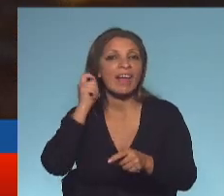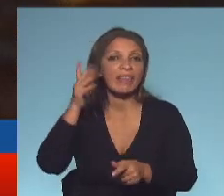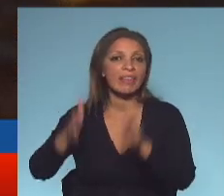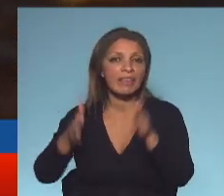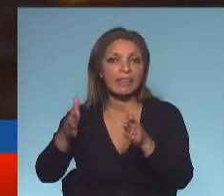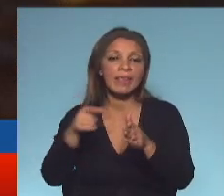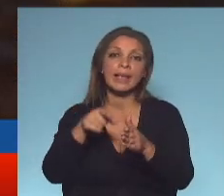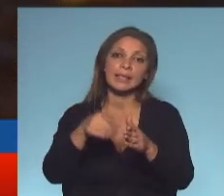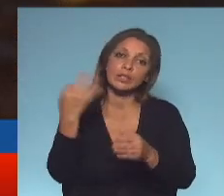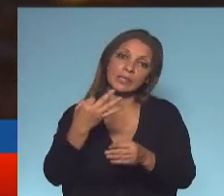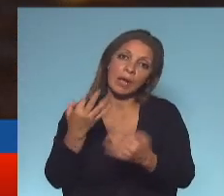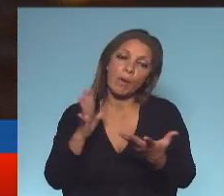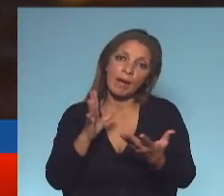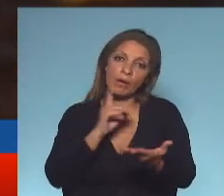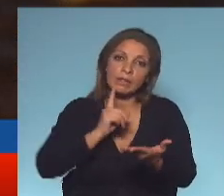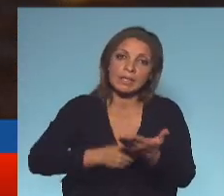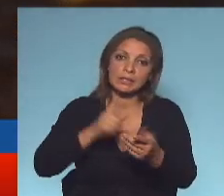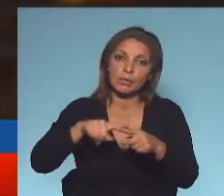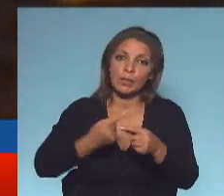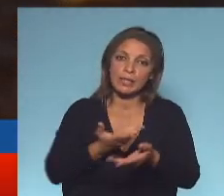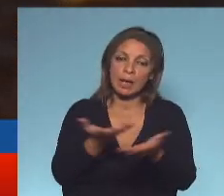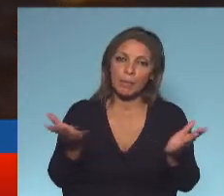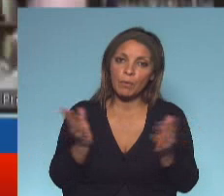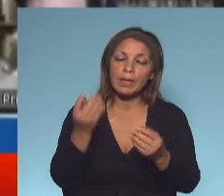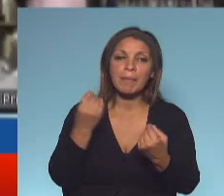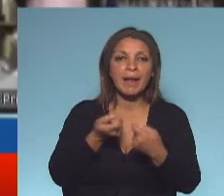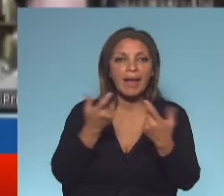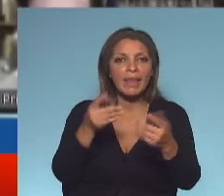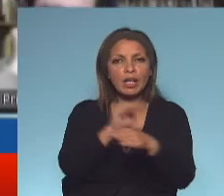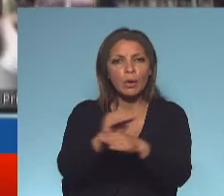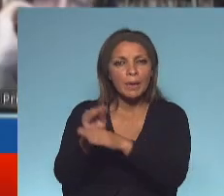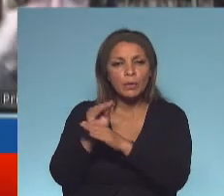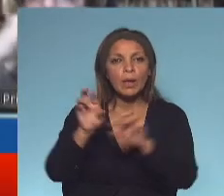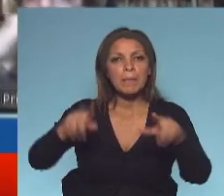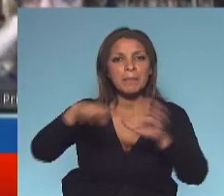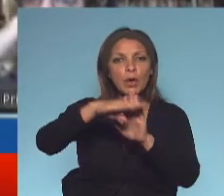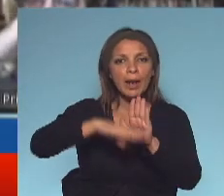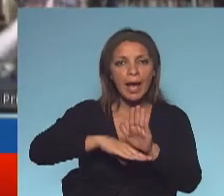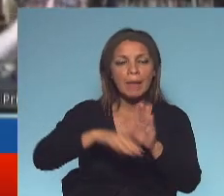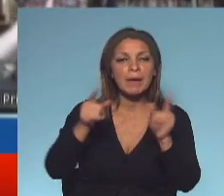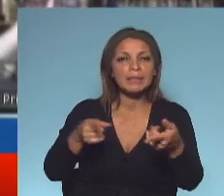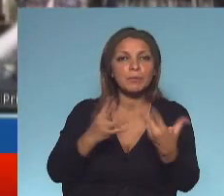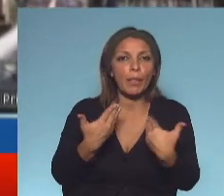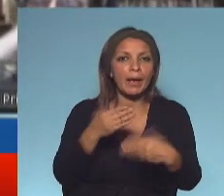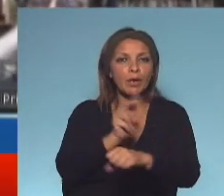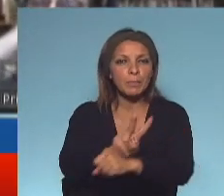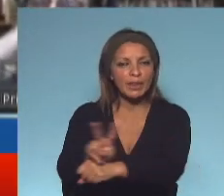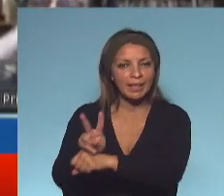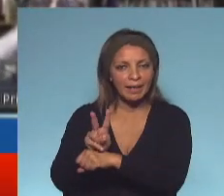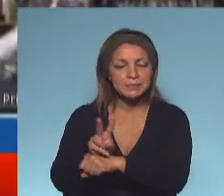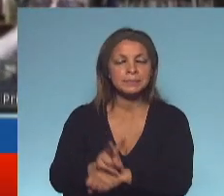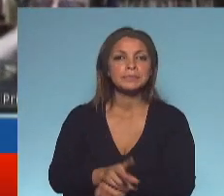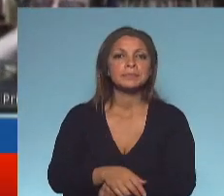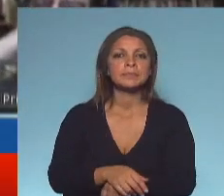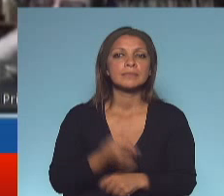un objeto deseable de política pública para mejorar cobertura del programa y la capacidad de protección, y que podrían